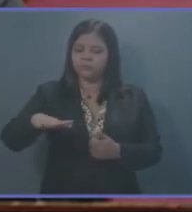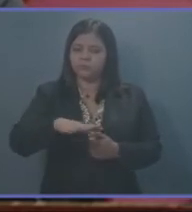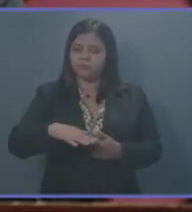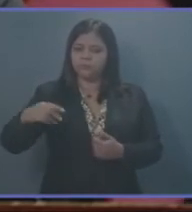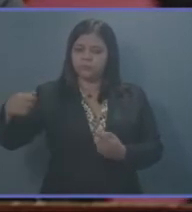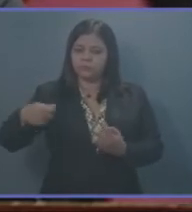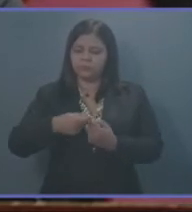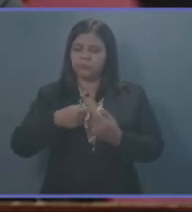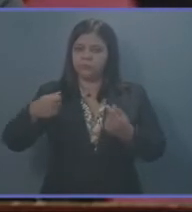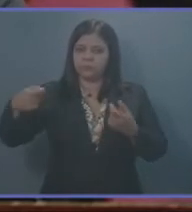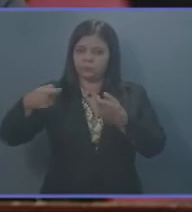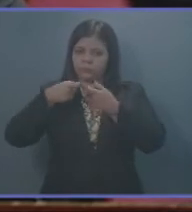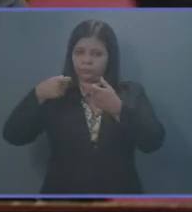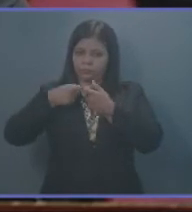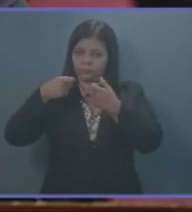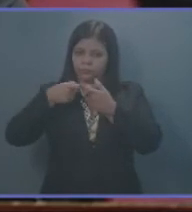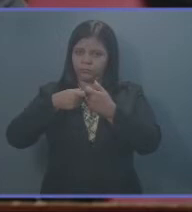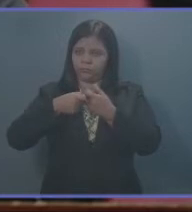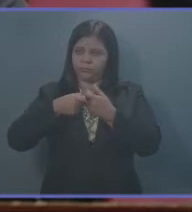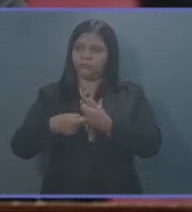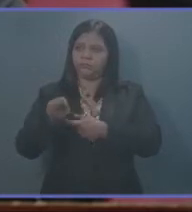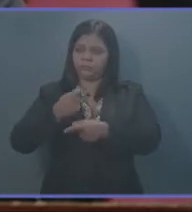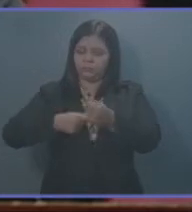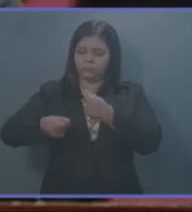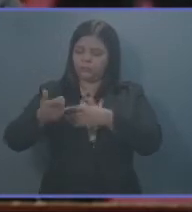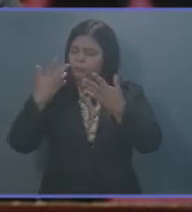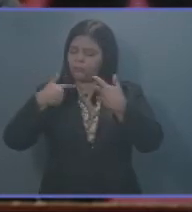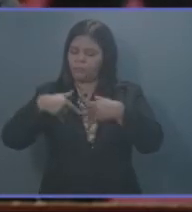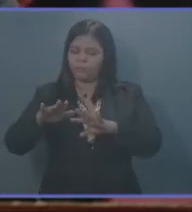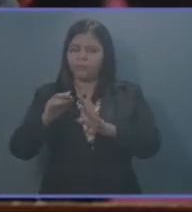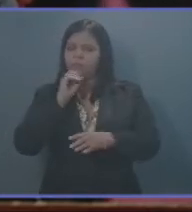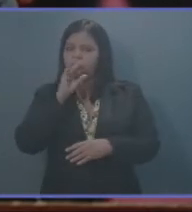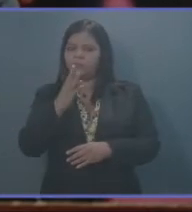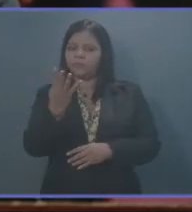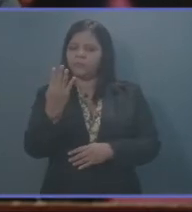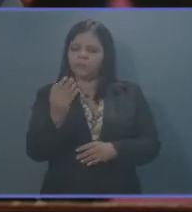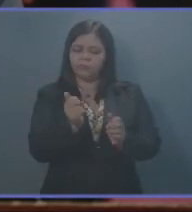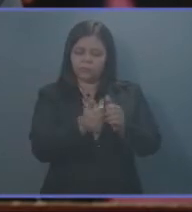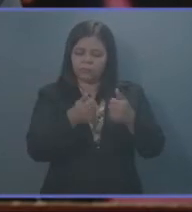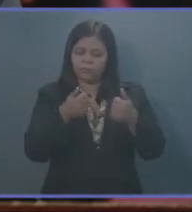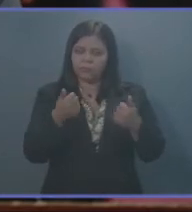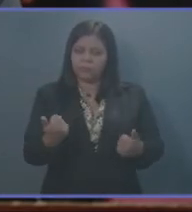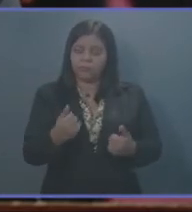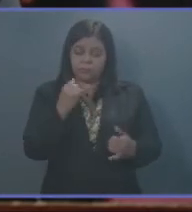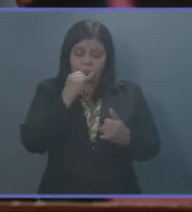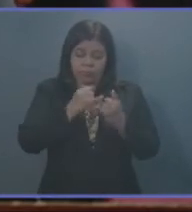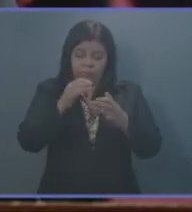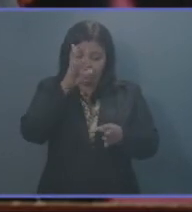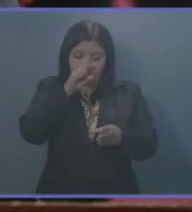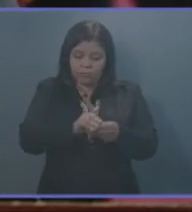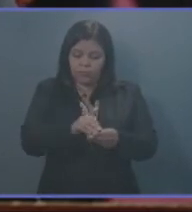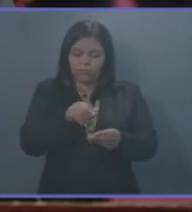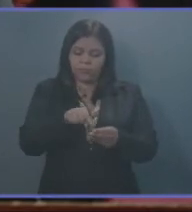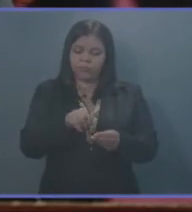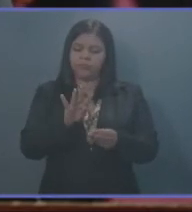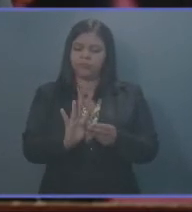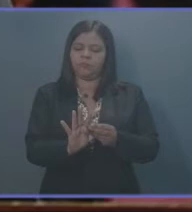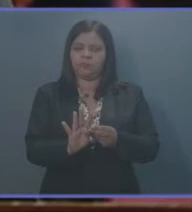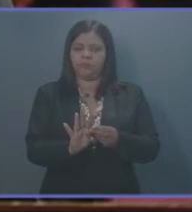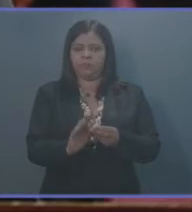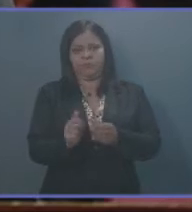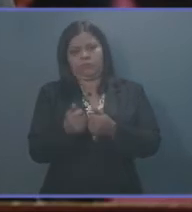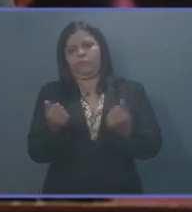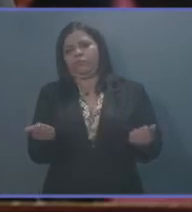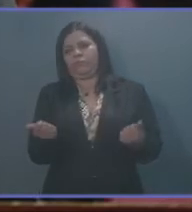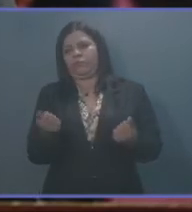de energía eléctrica, que las transferencias corrientes aparece 14 millones y en el final solo aparecía